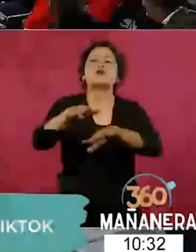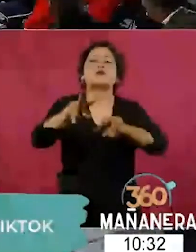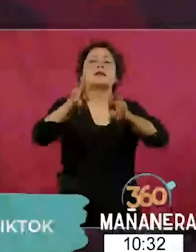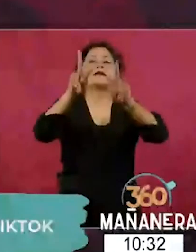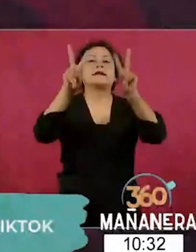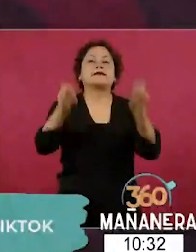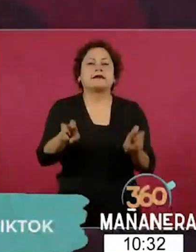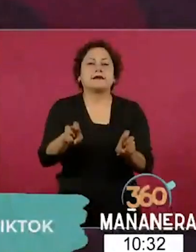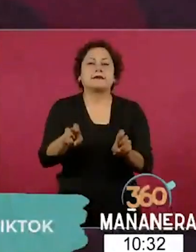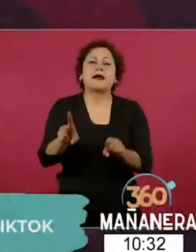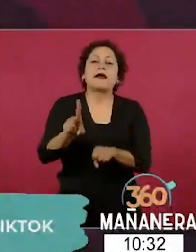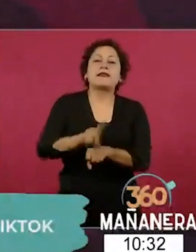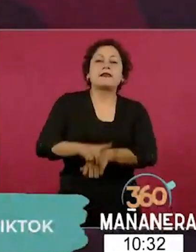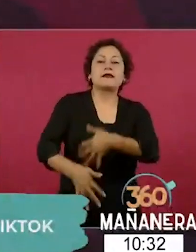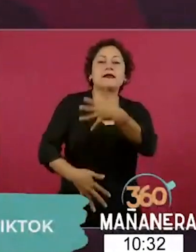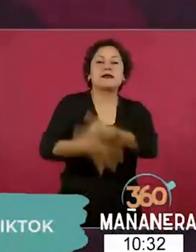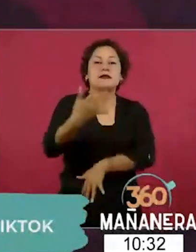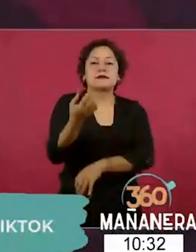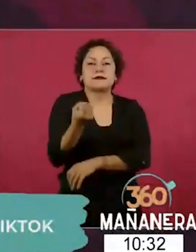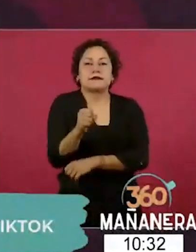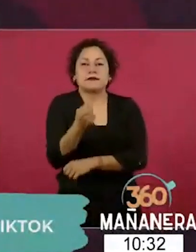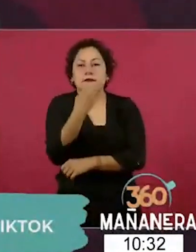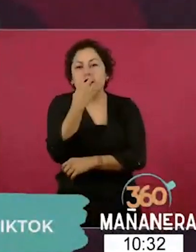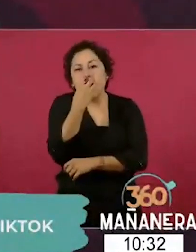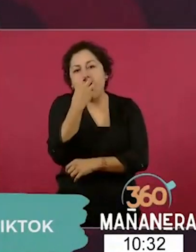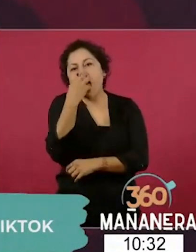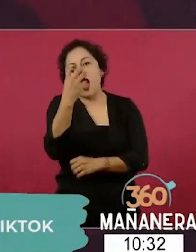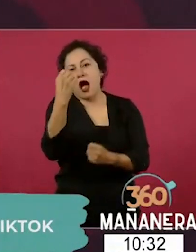¿Saben cuántos han visto el fragmento?